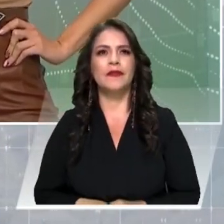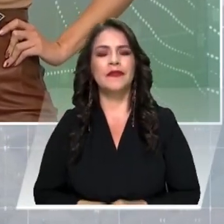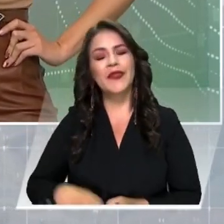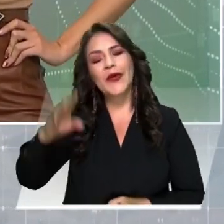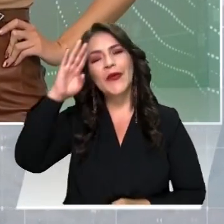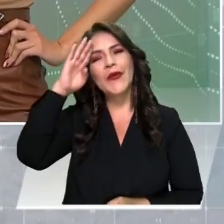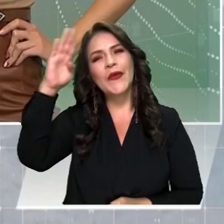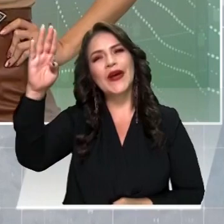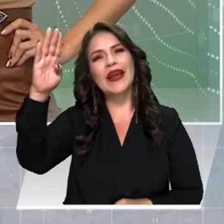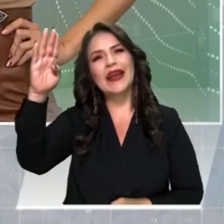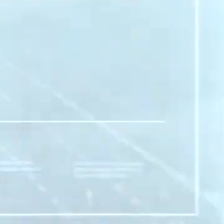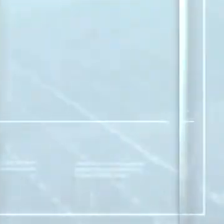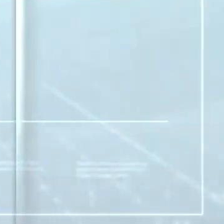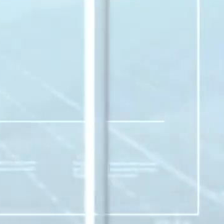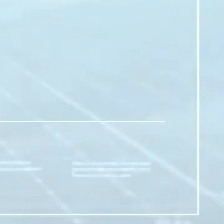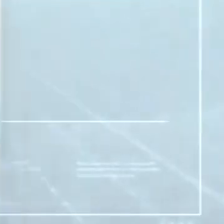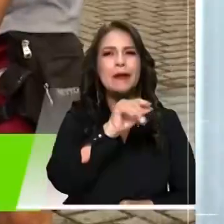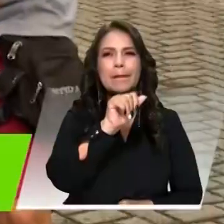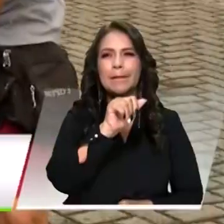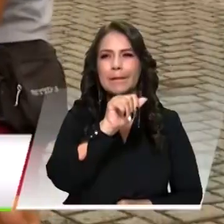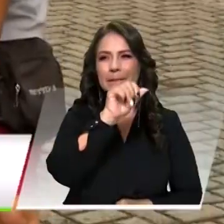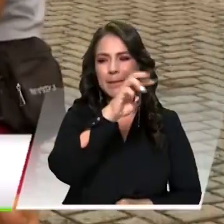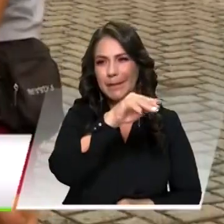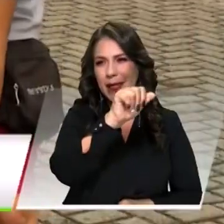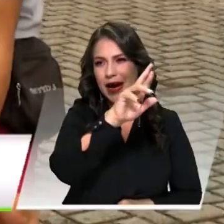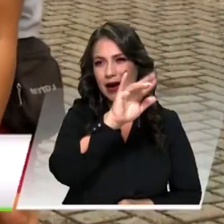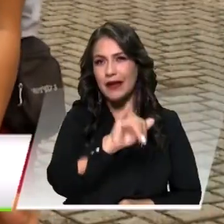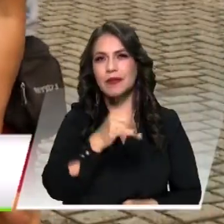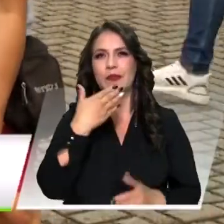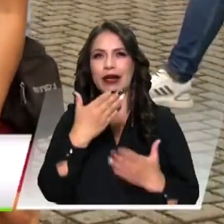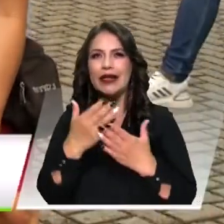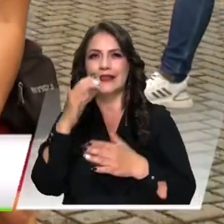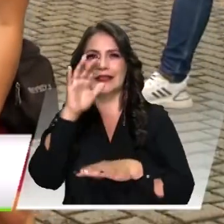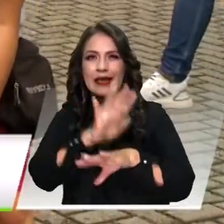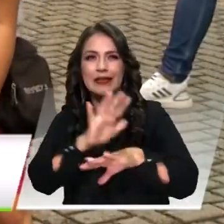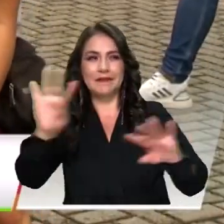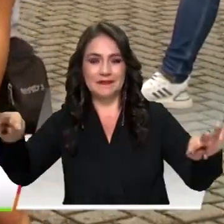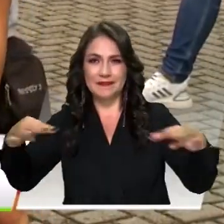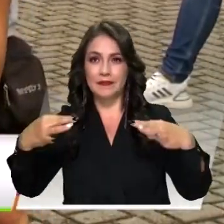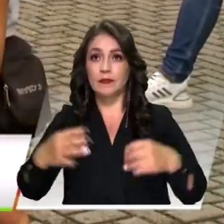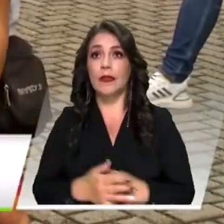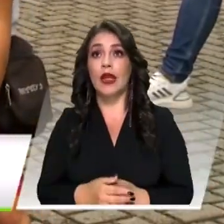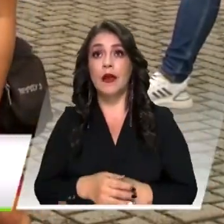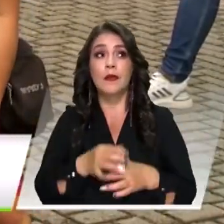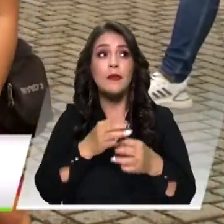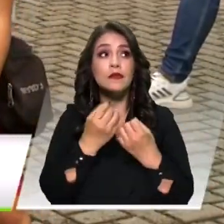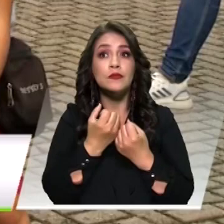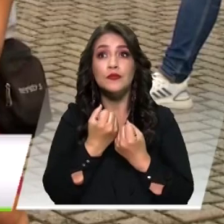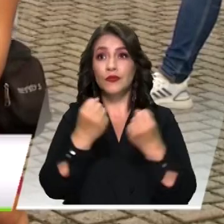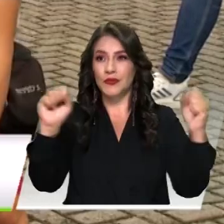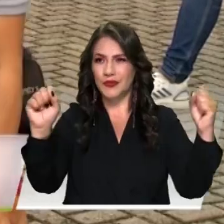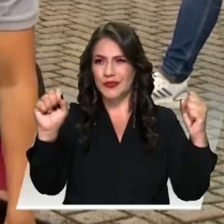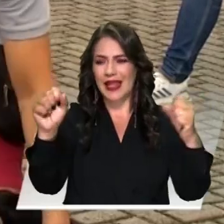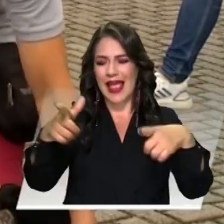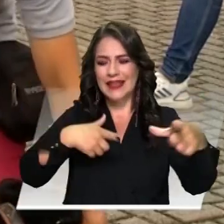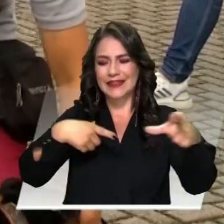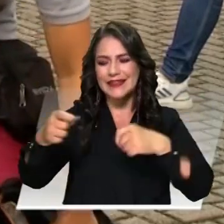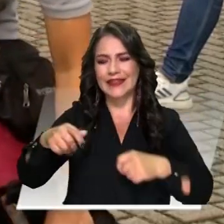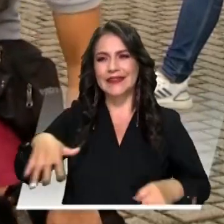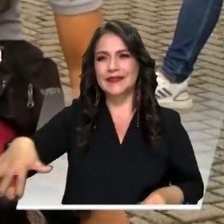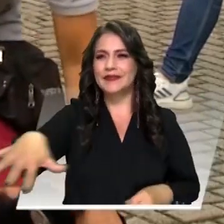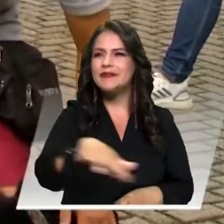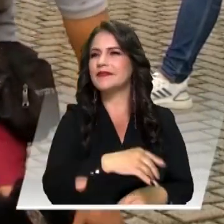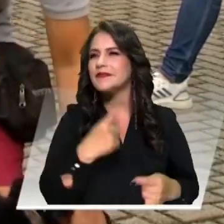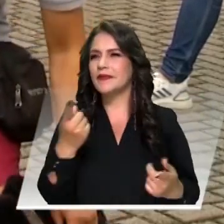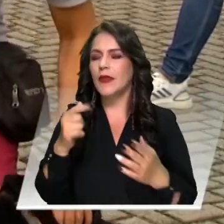Hola, hola, Mari, televidentes. Muy buenas tardes. Así es, nos encontramos desde el municipio de La Estrella, donde se está llevando a cabo